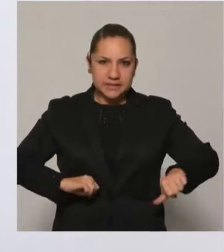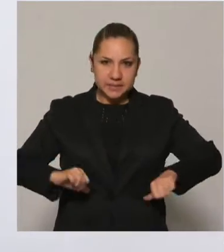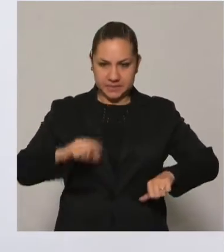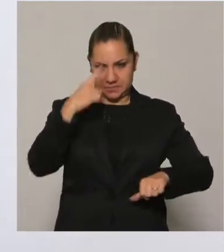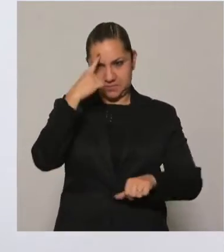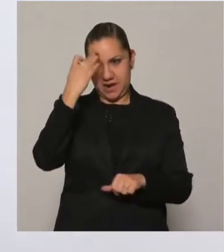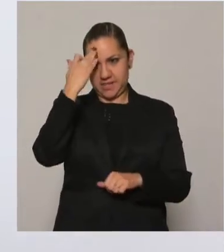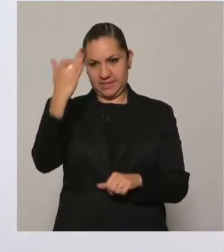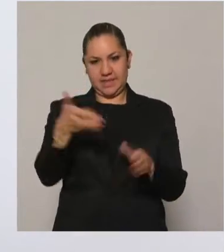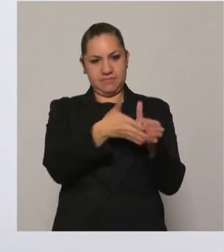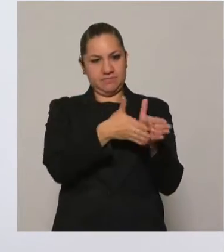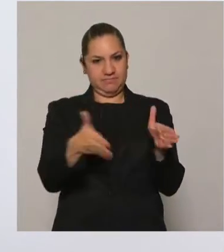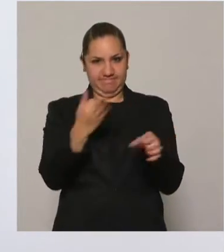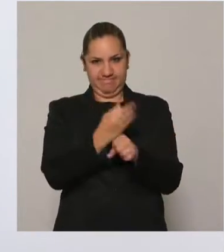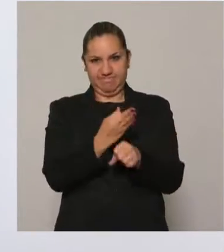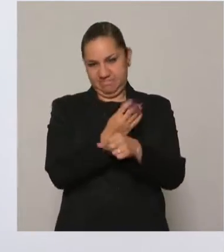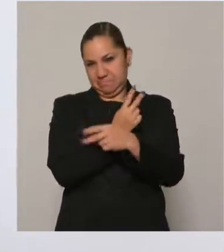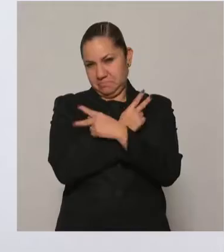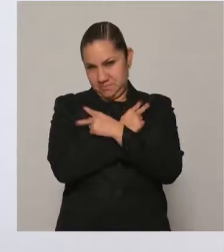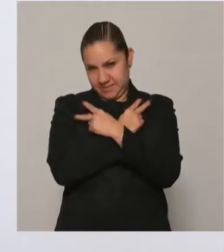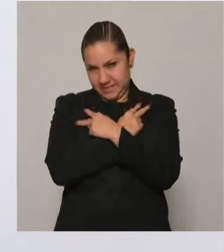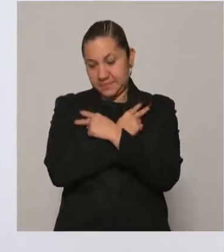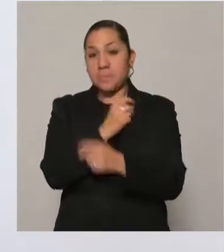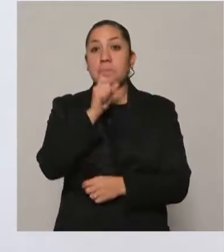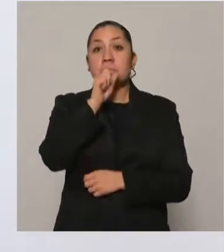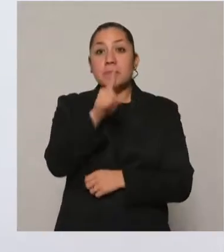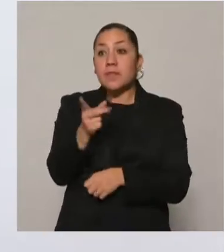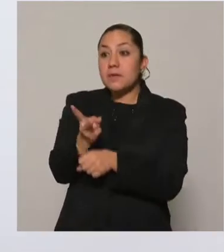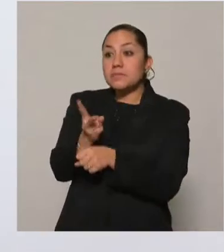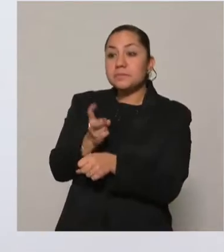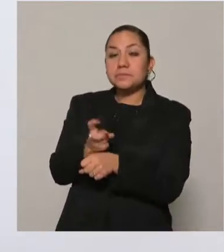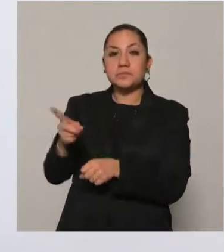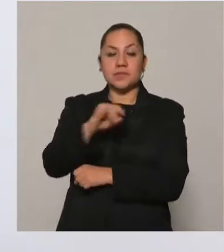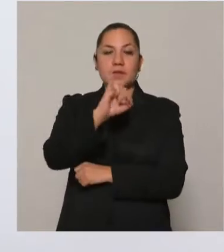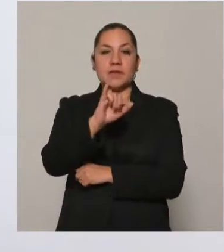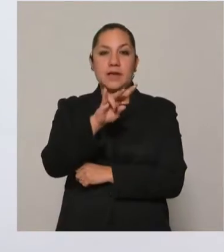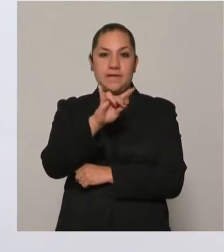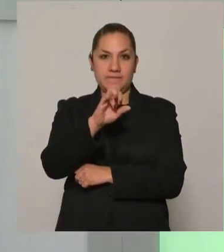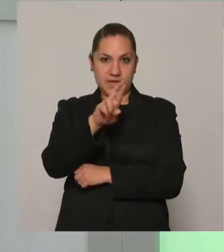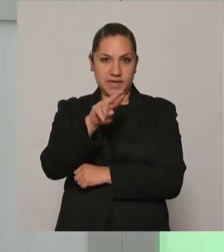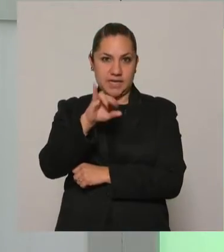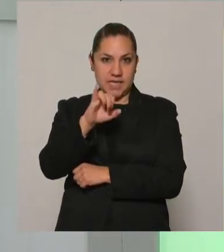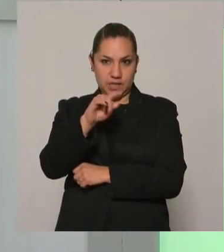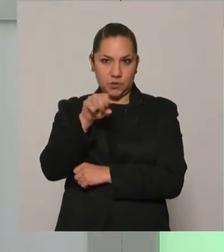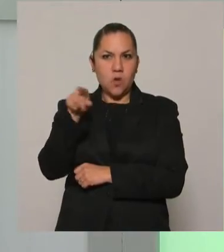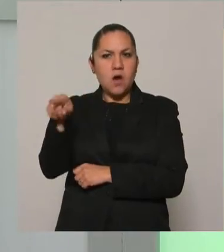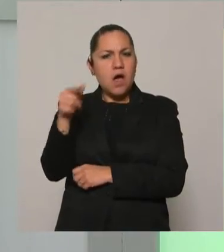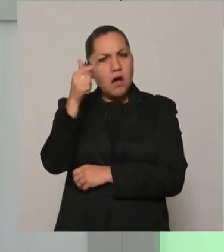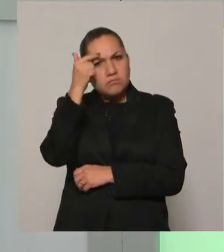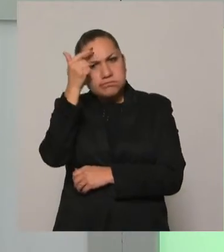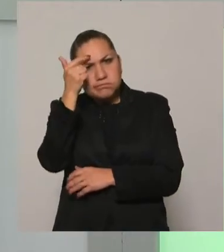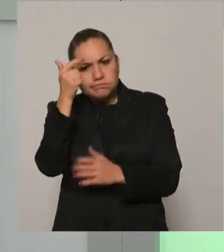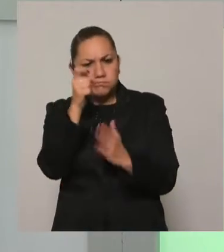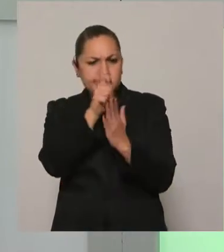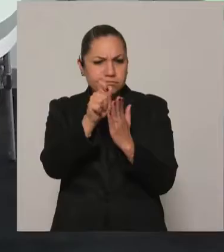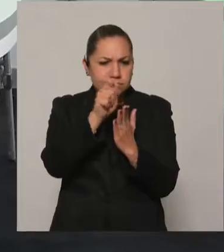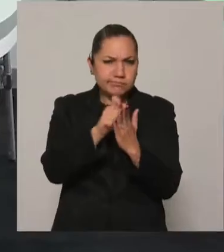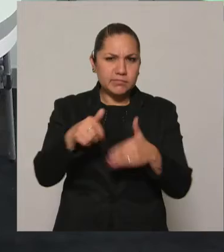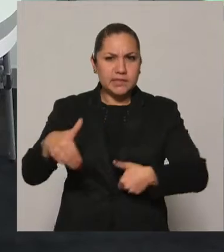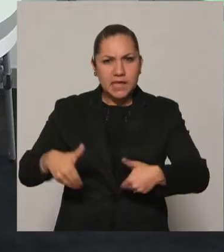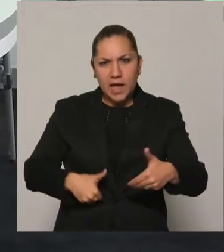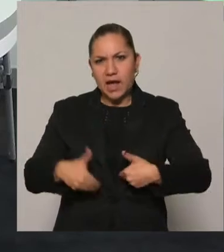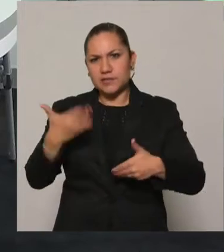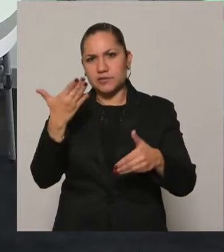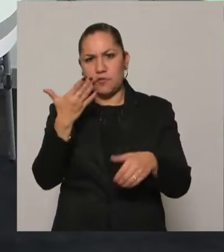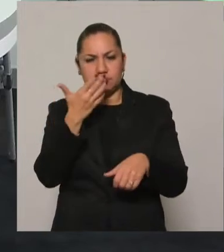de vacaciones. Hemos invitado también a Javier Nieto, él es dramaturgo, guionista. Bueno, ¿qué no has hecho, no? Javier, bienvenido.